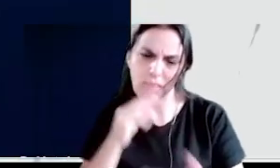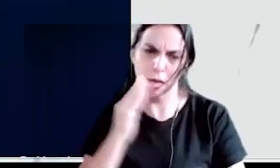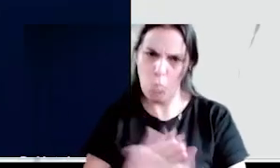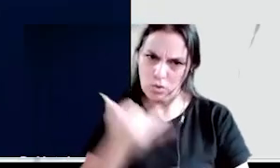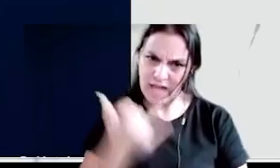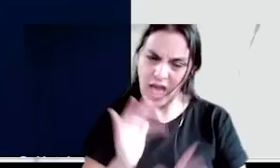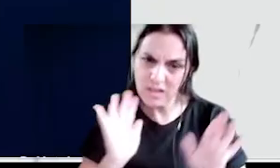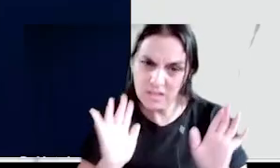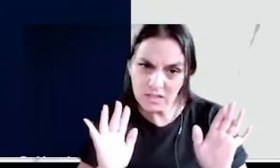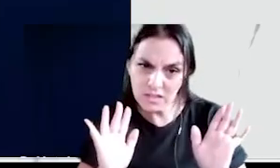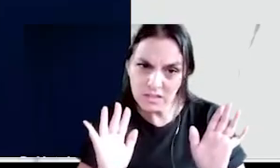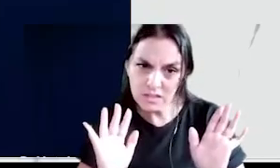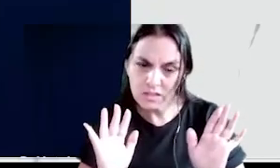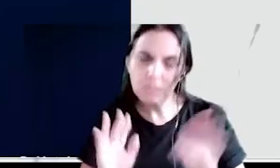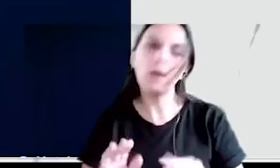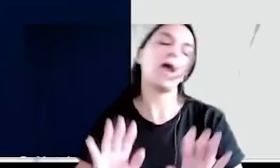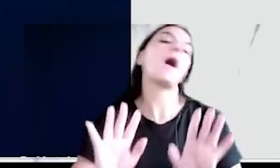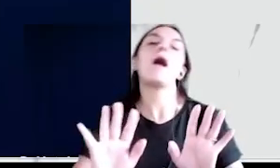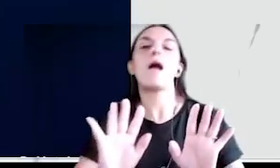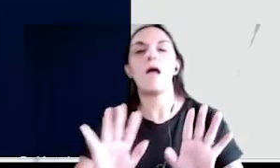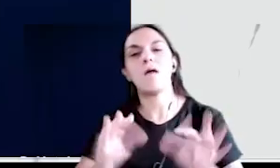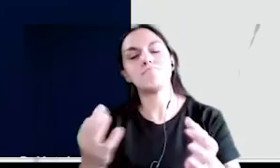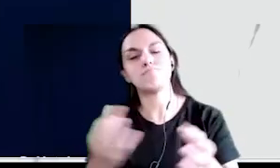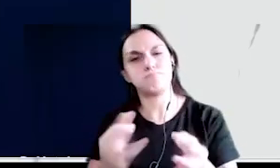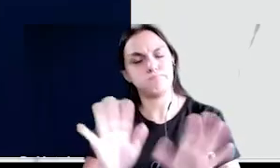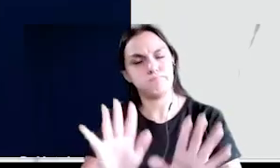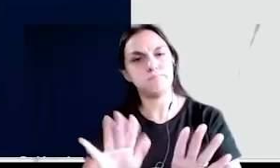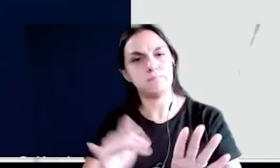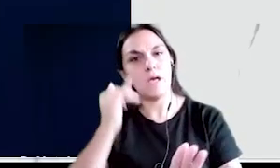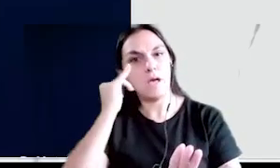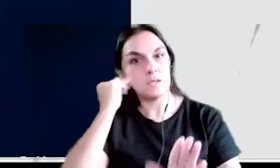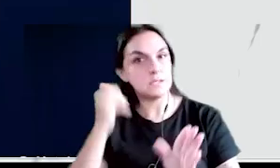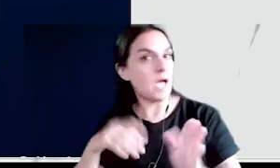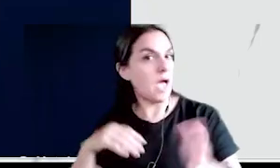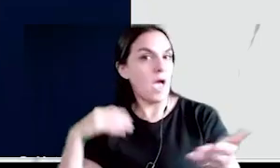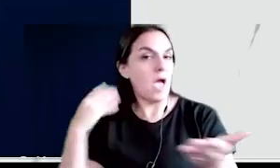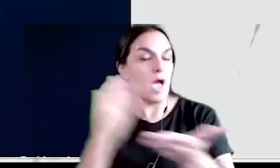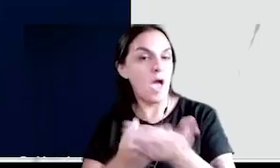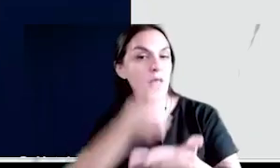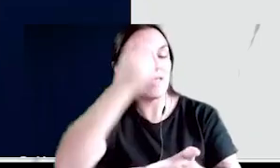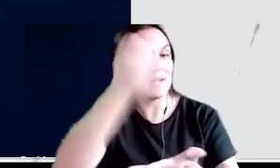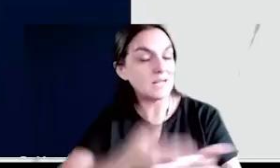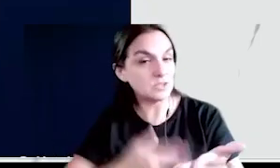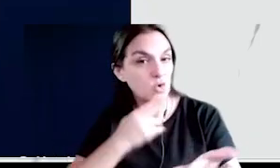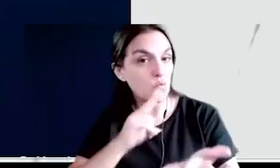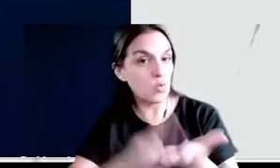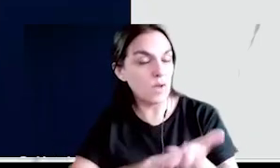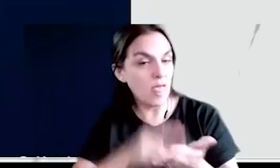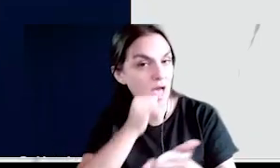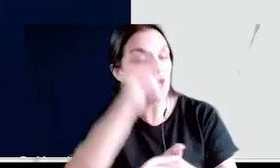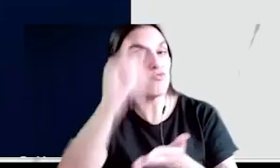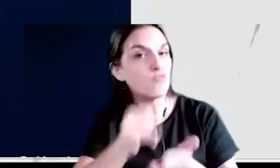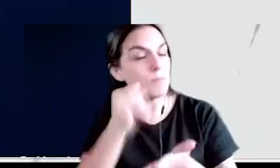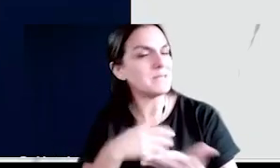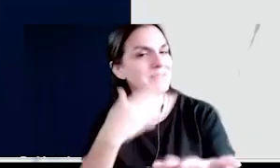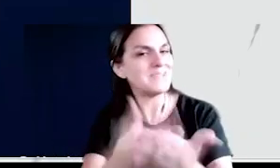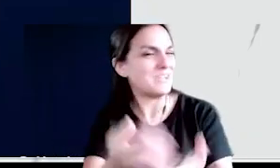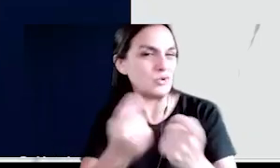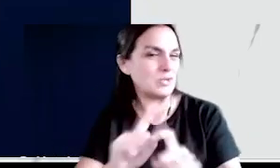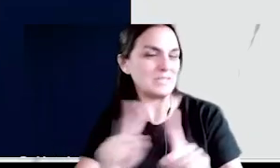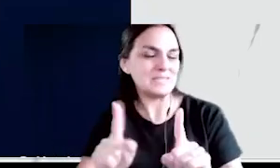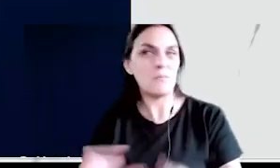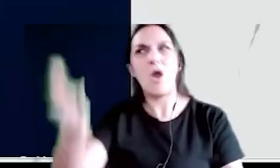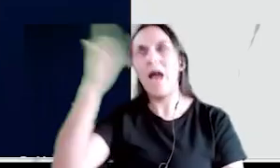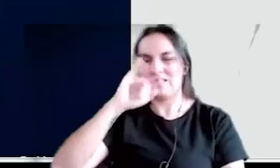Bueno, Depende. acá ahí está, Antonio, está muy bien. Ya no tenemos que presentar la declaración jurada informativa. Entonces, en otra